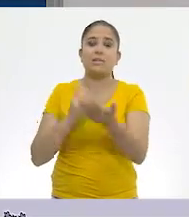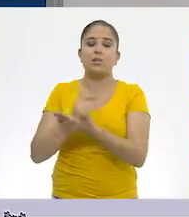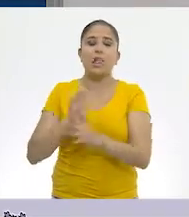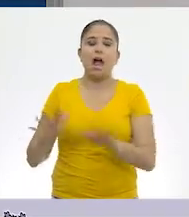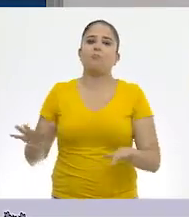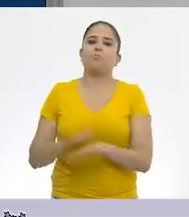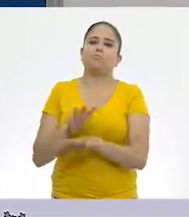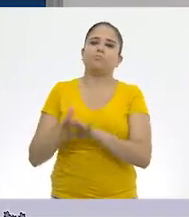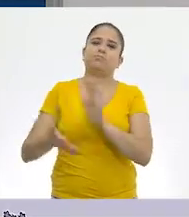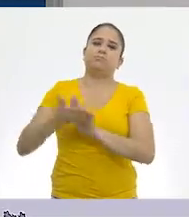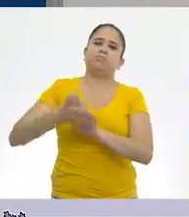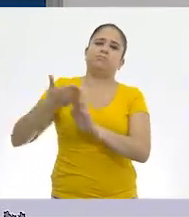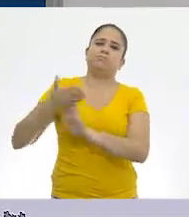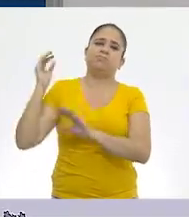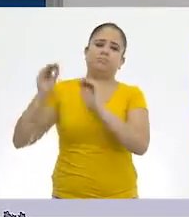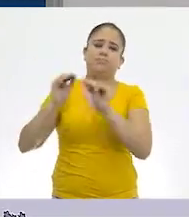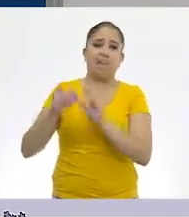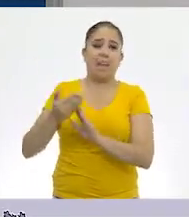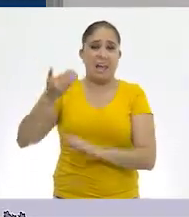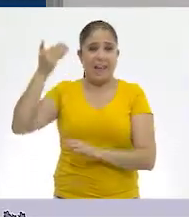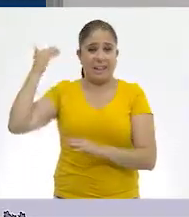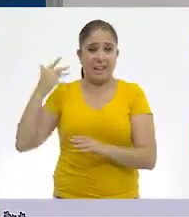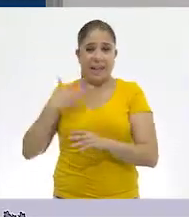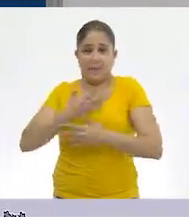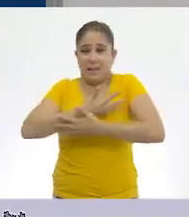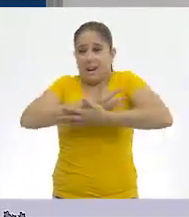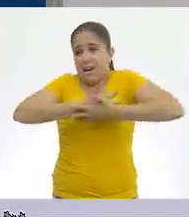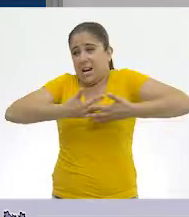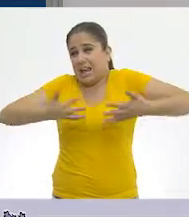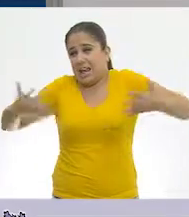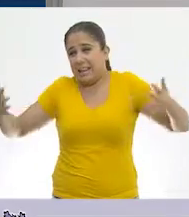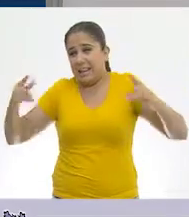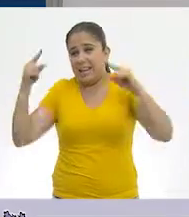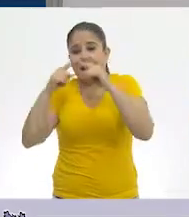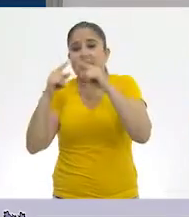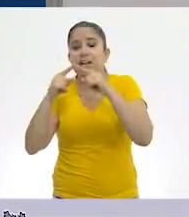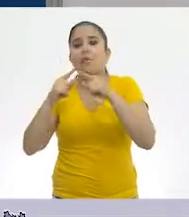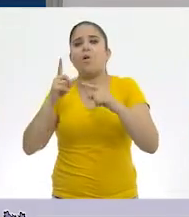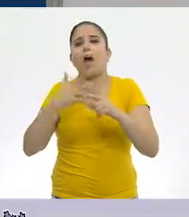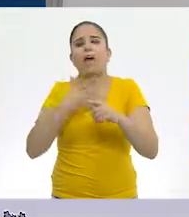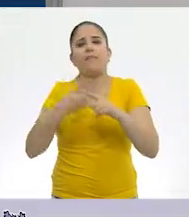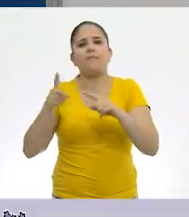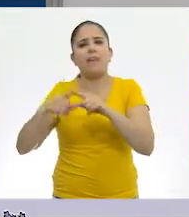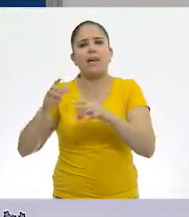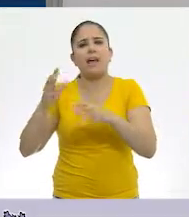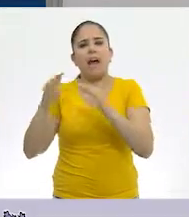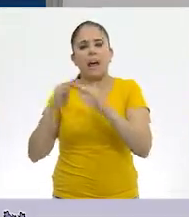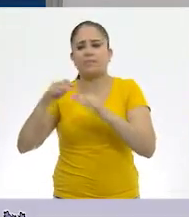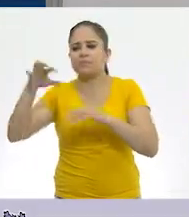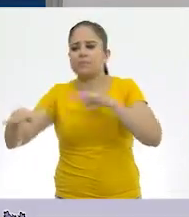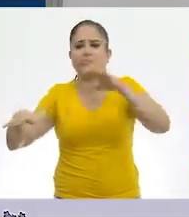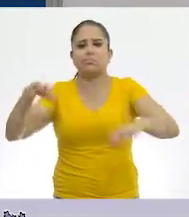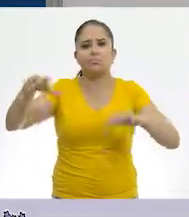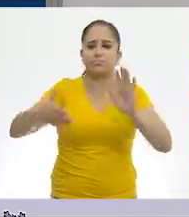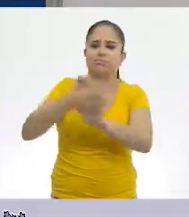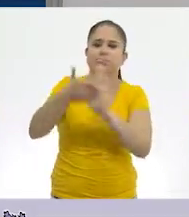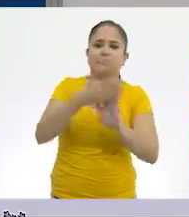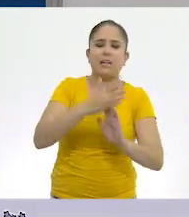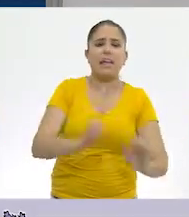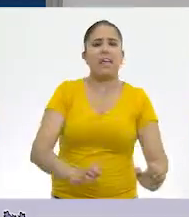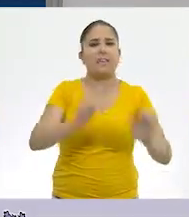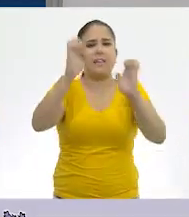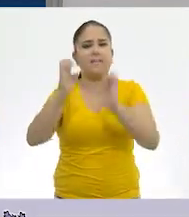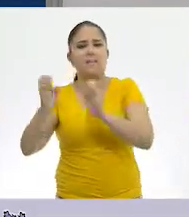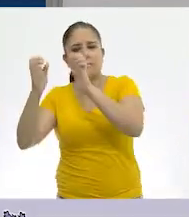cambiar. En donde antes había un solo convento enorme, ahora había distintas casas y edificios nuevos, se trazaba el paso de una